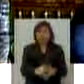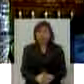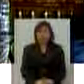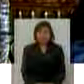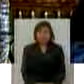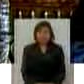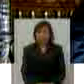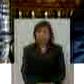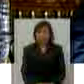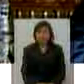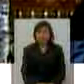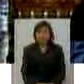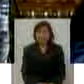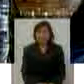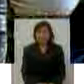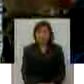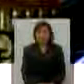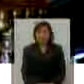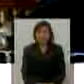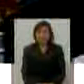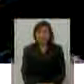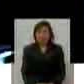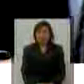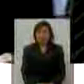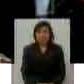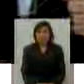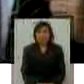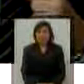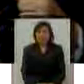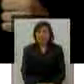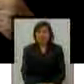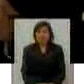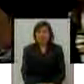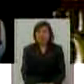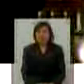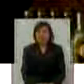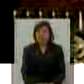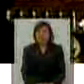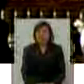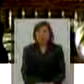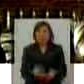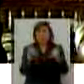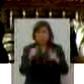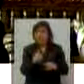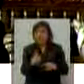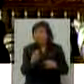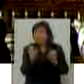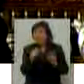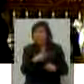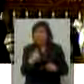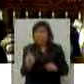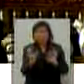consulta los señores congresistas y el informe las señor pasa orden del día el día de hoy los que estén de acuerdo por